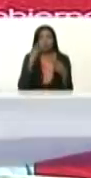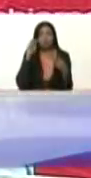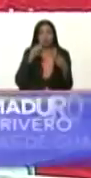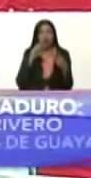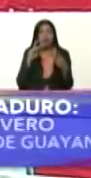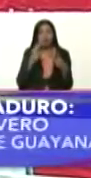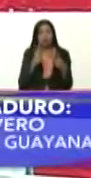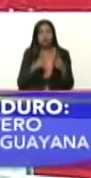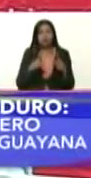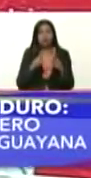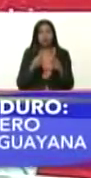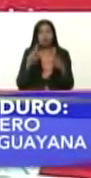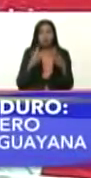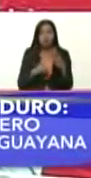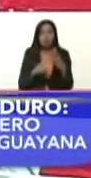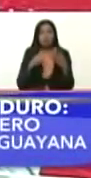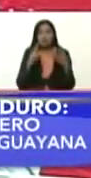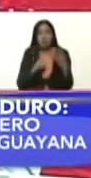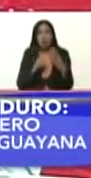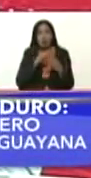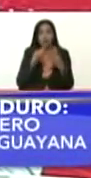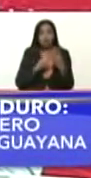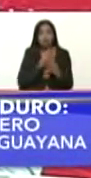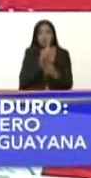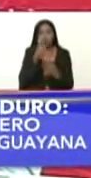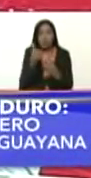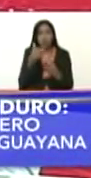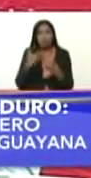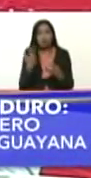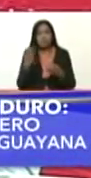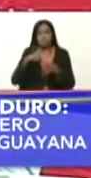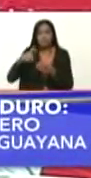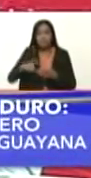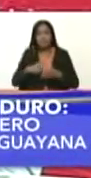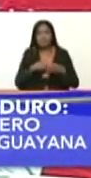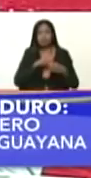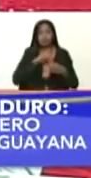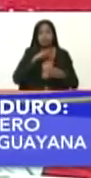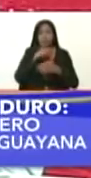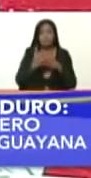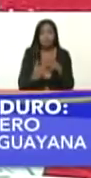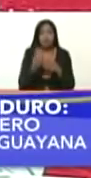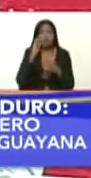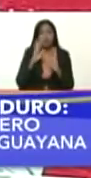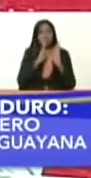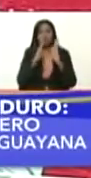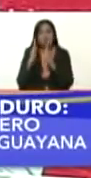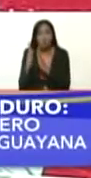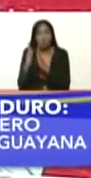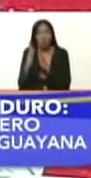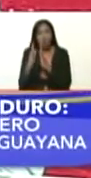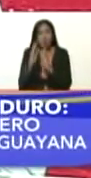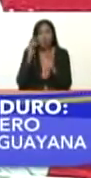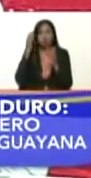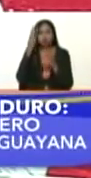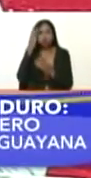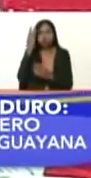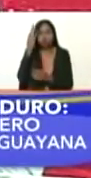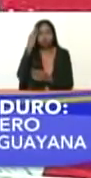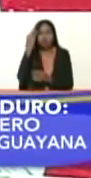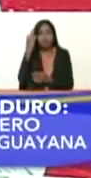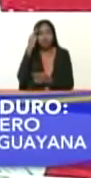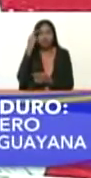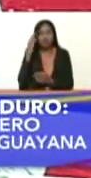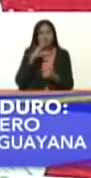el segundo punto, en el tercer punto, en el cuarto punto. Cada medida para nosotros tener un plan bien ordenado, bien lógico y bien